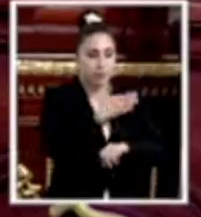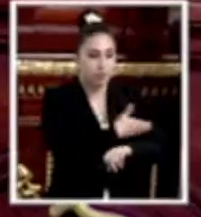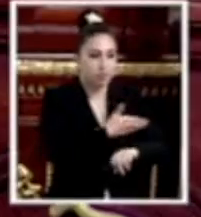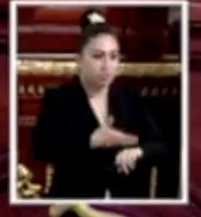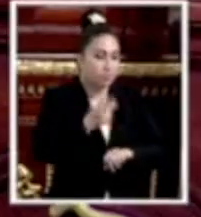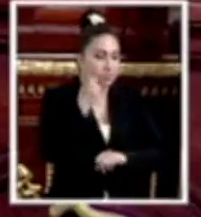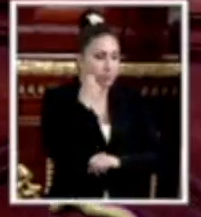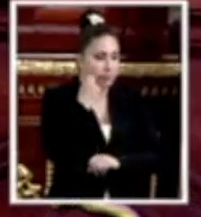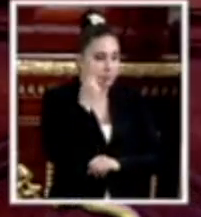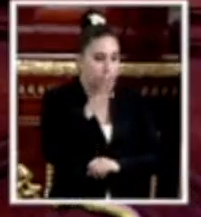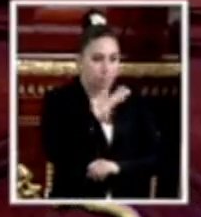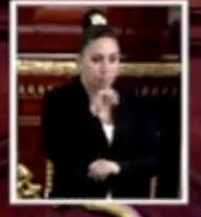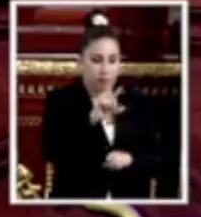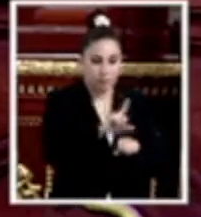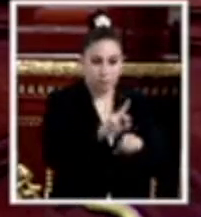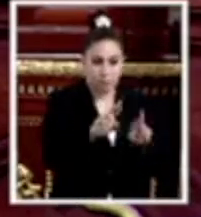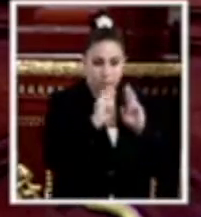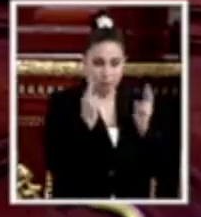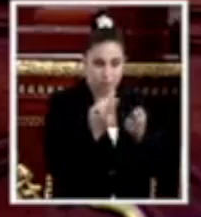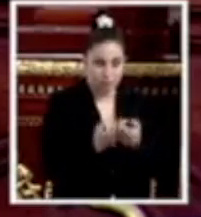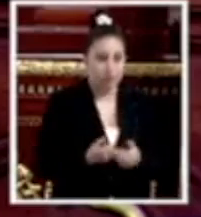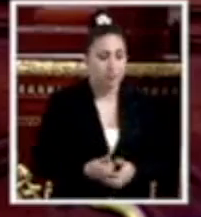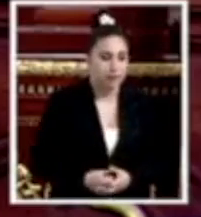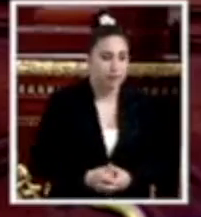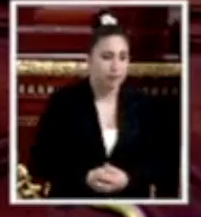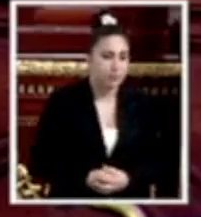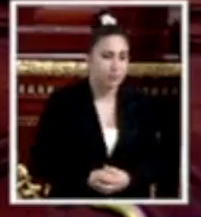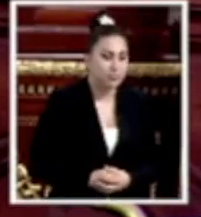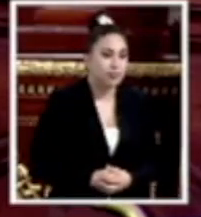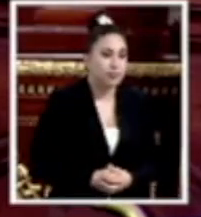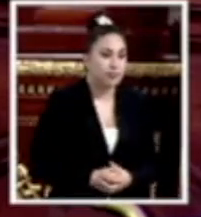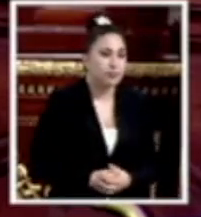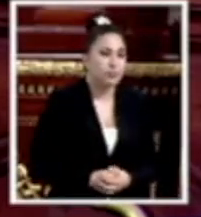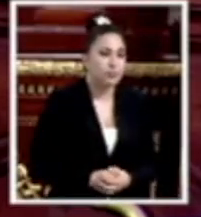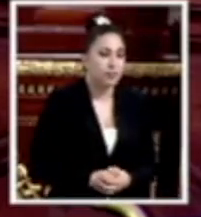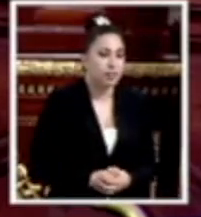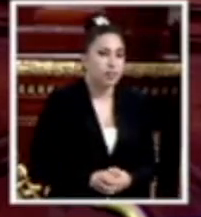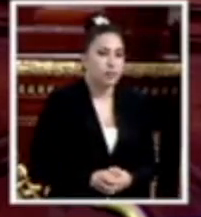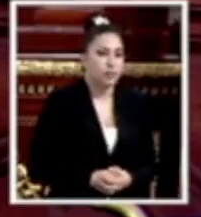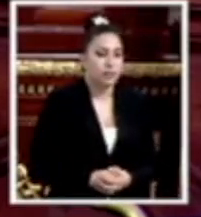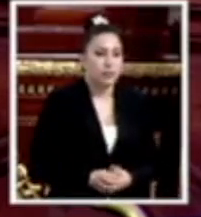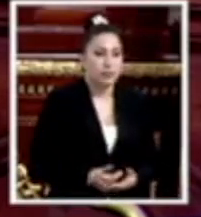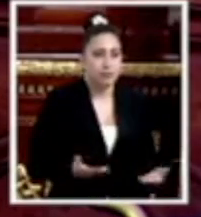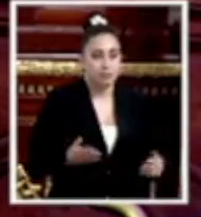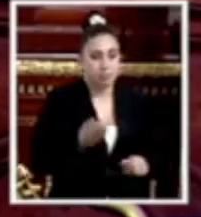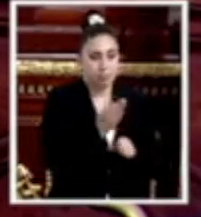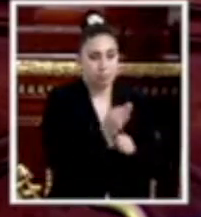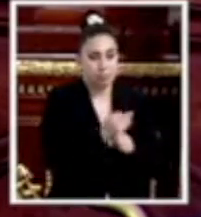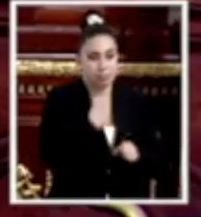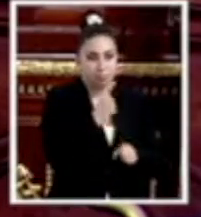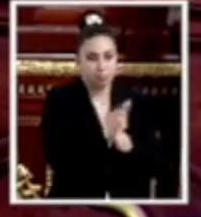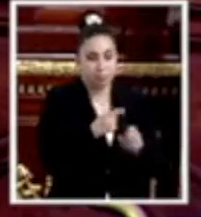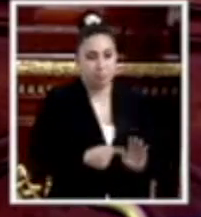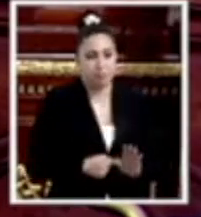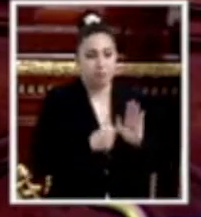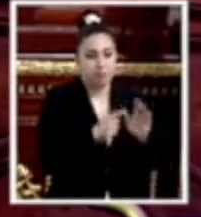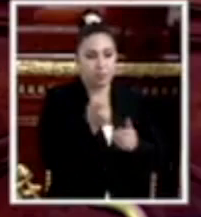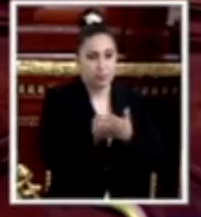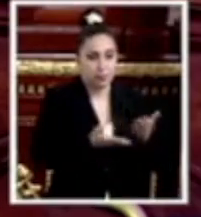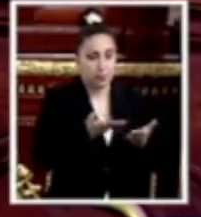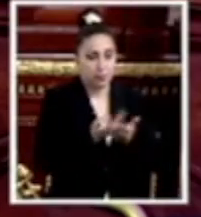legisladoras que hoy están presentes en este recinto. En esta primera participación, subo a